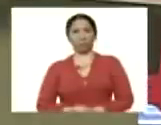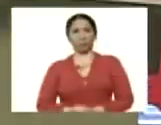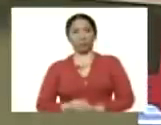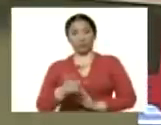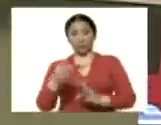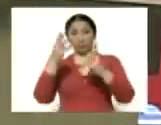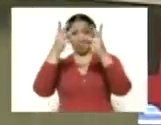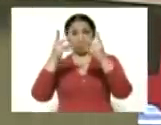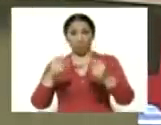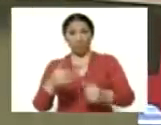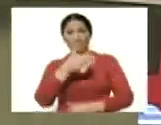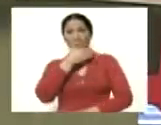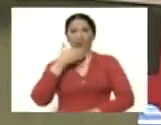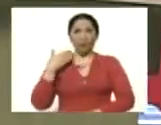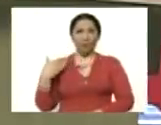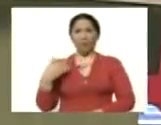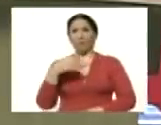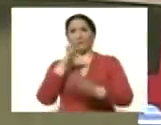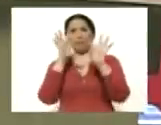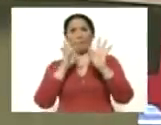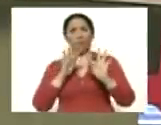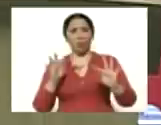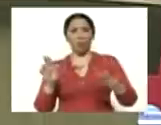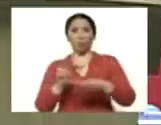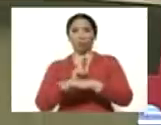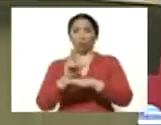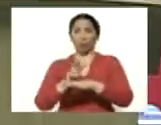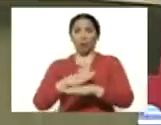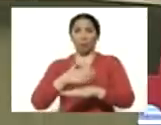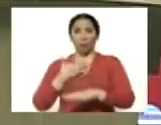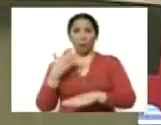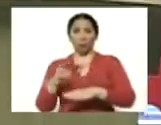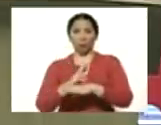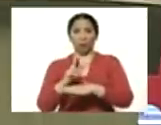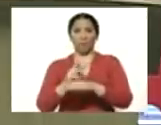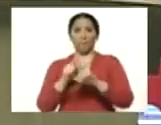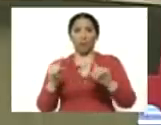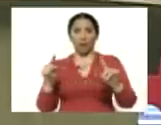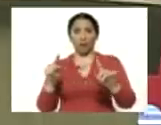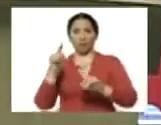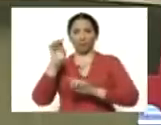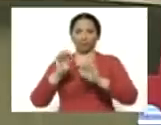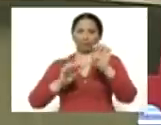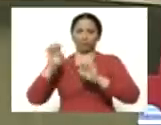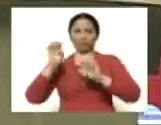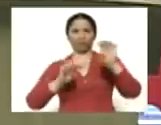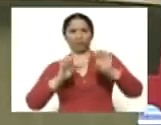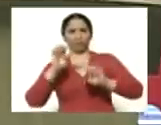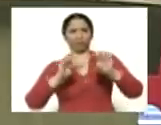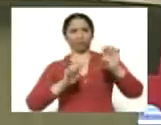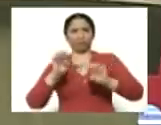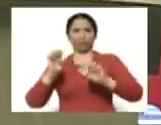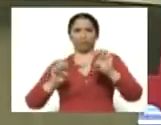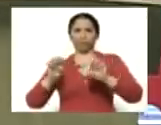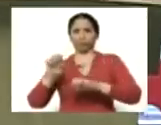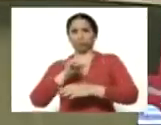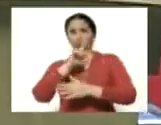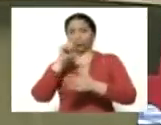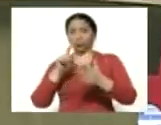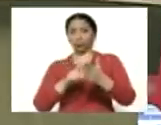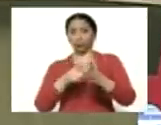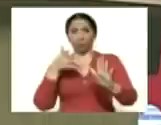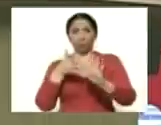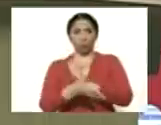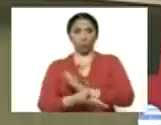contadores son el mejor mecanismo, la mejor herramienta con la que contamos para evaluar, digamos, el público en general. Con respecto